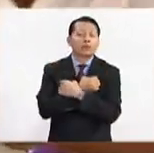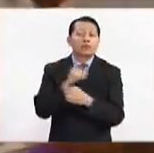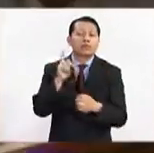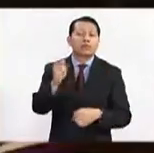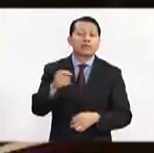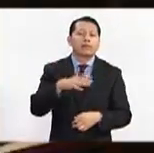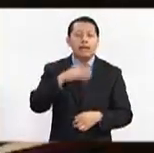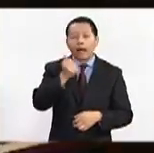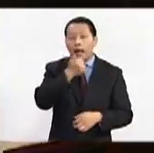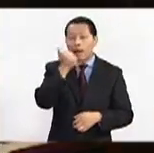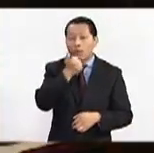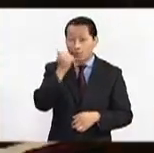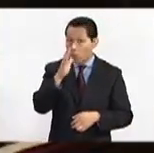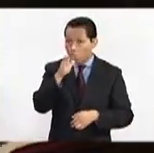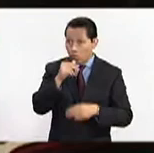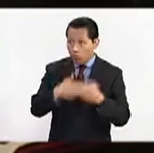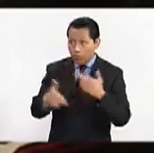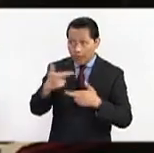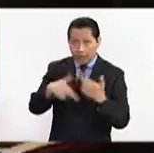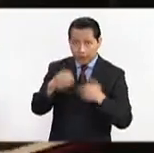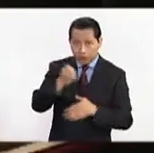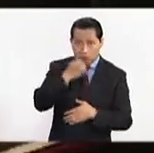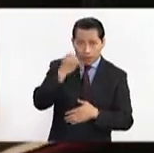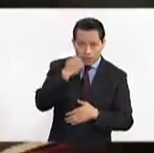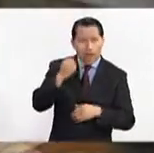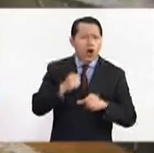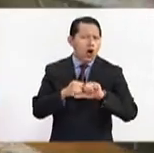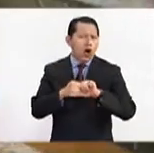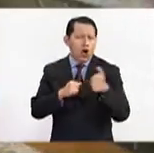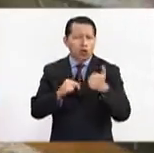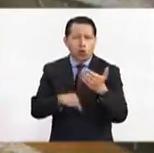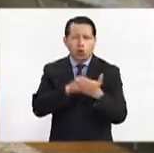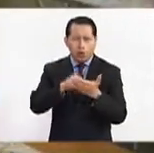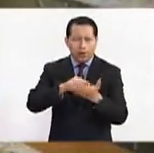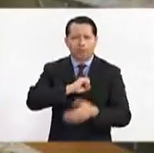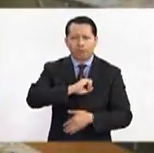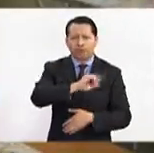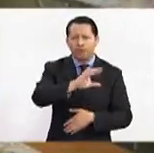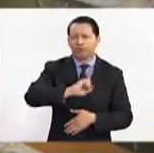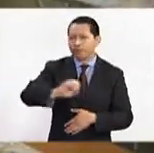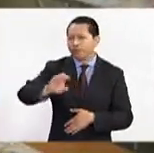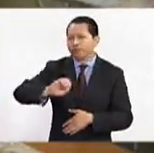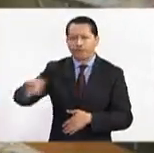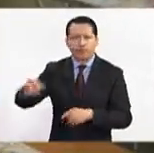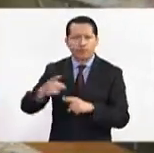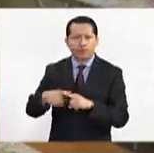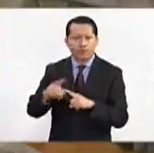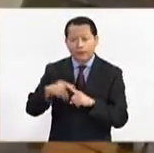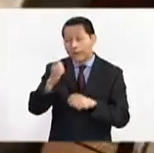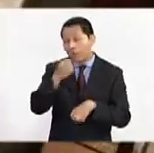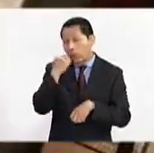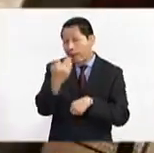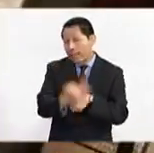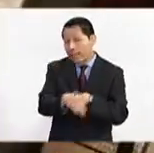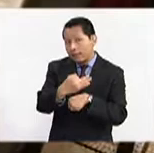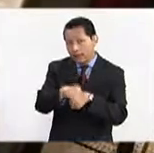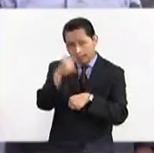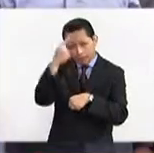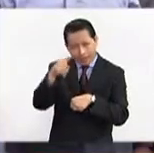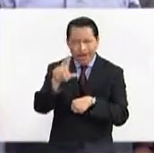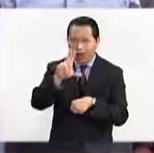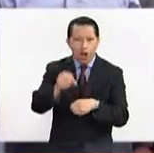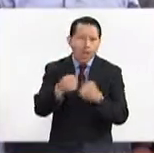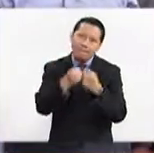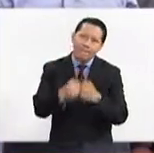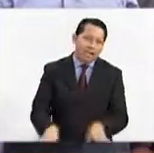reubicará a los alumnos que no puedan regresar a clases y para ello se instalarán escuelas provisionales para que los niños no pierdan el ciclo escolar.